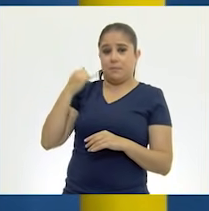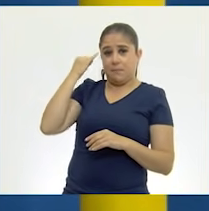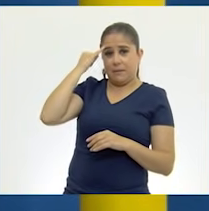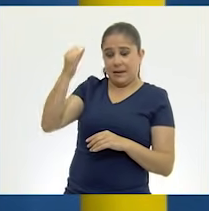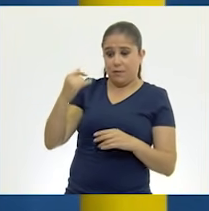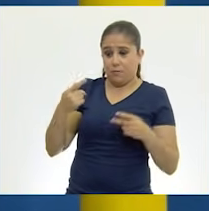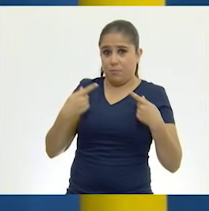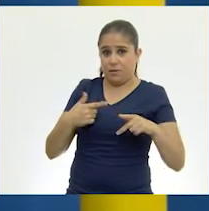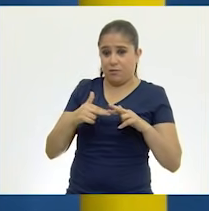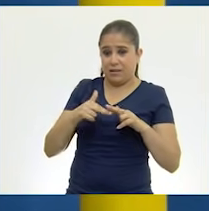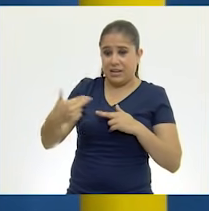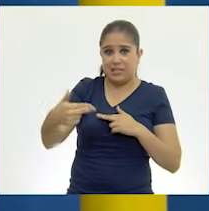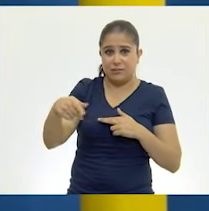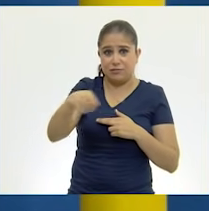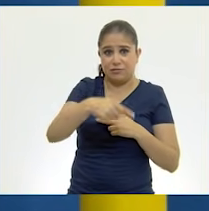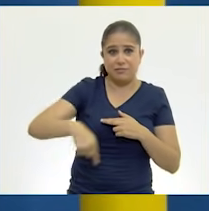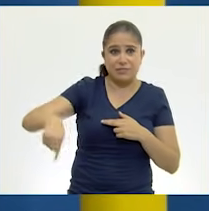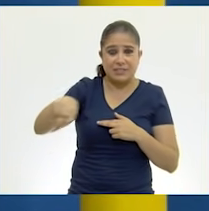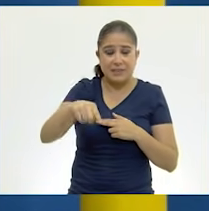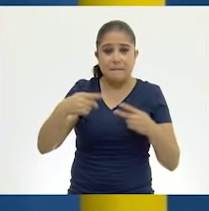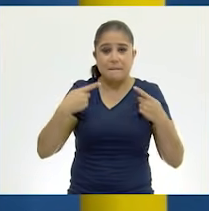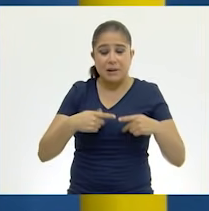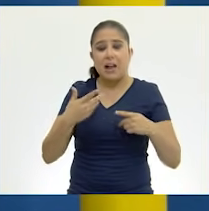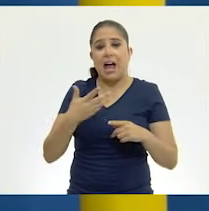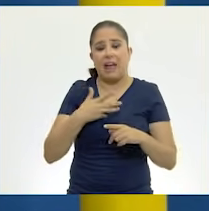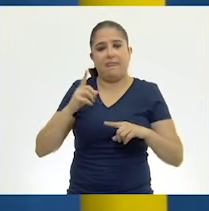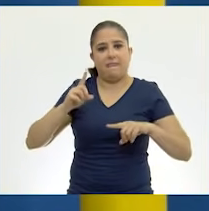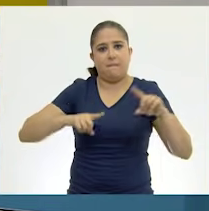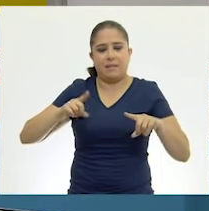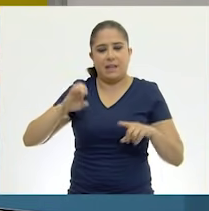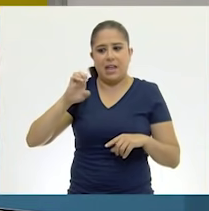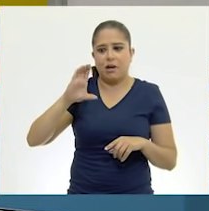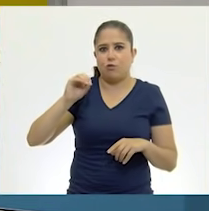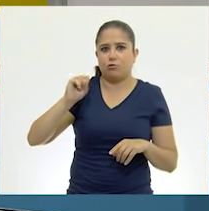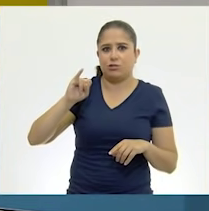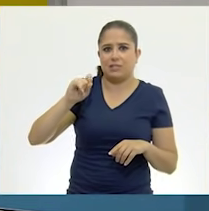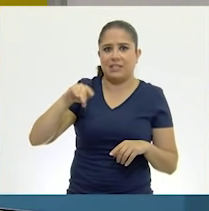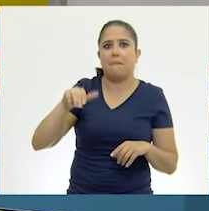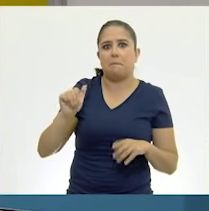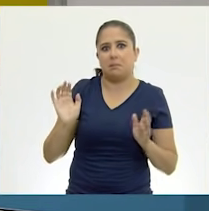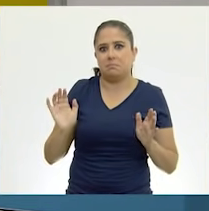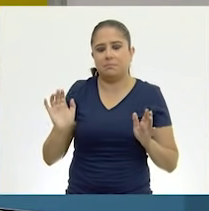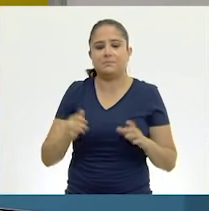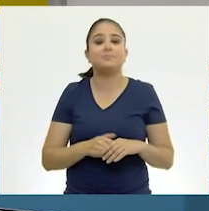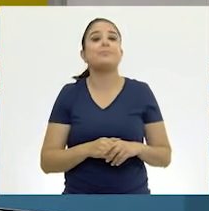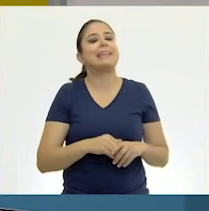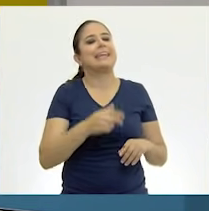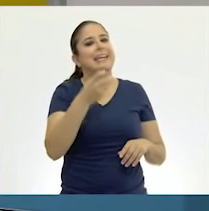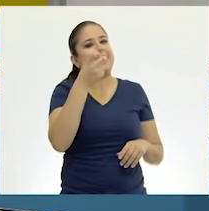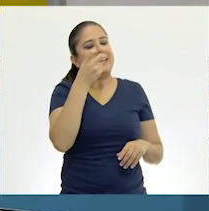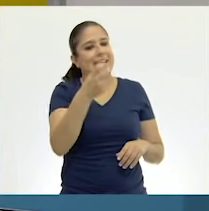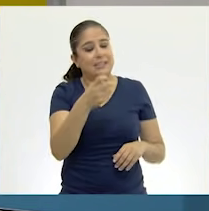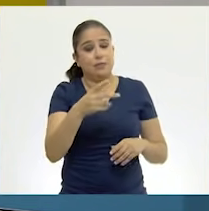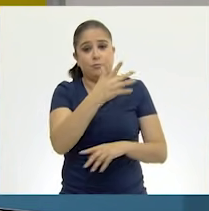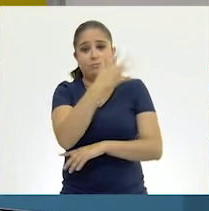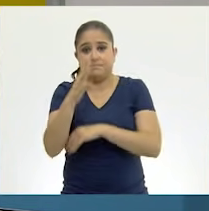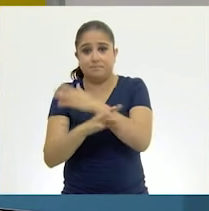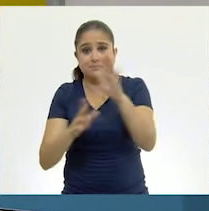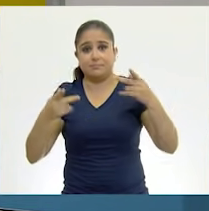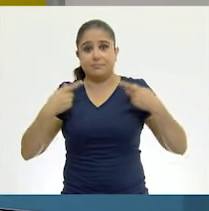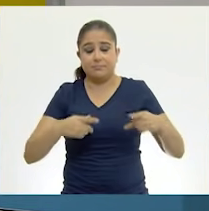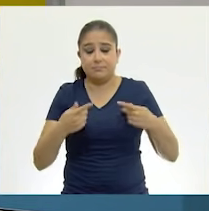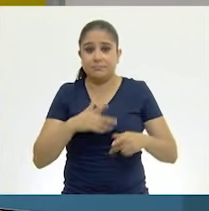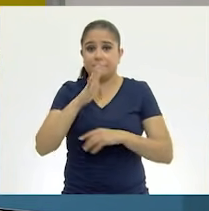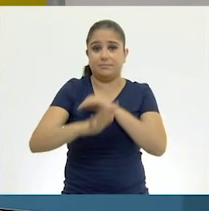ser humano depende en mucho del ecosistema que habita. Así es. Todos los seres vivos estamos relacionados